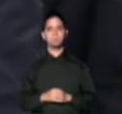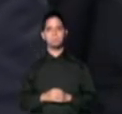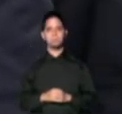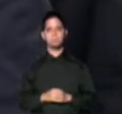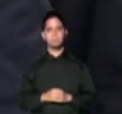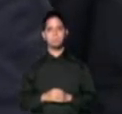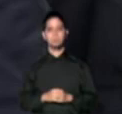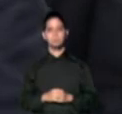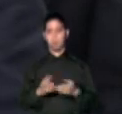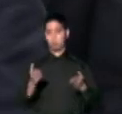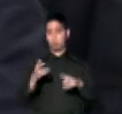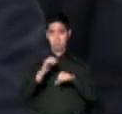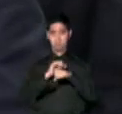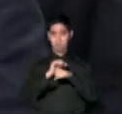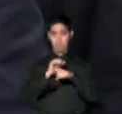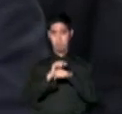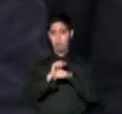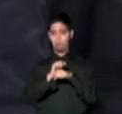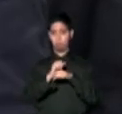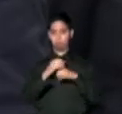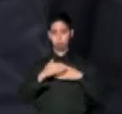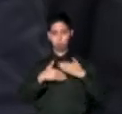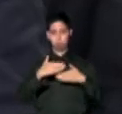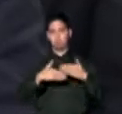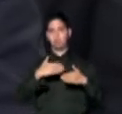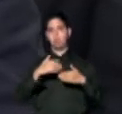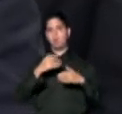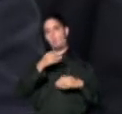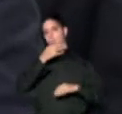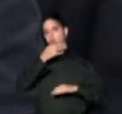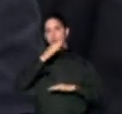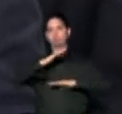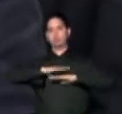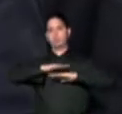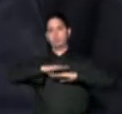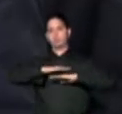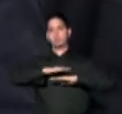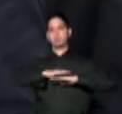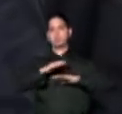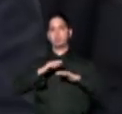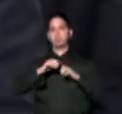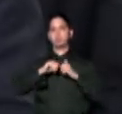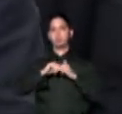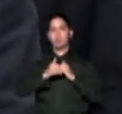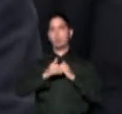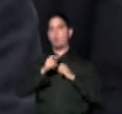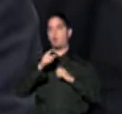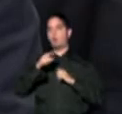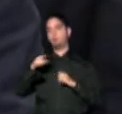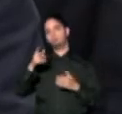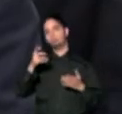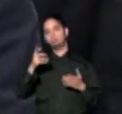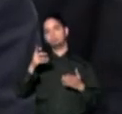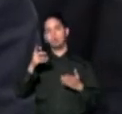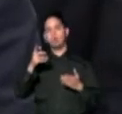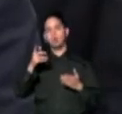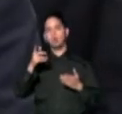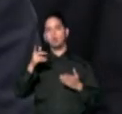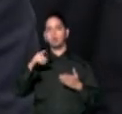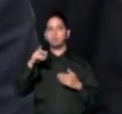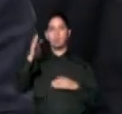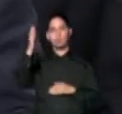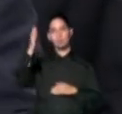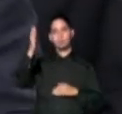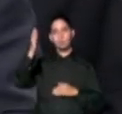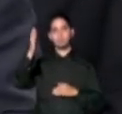paralelamente. Anticipamos un anuncio próximamente sobre lo que va a ser una conferencia de esas alianzas público-privadas, así que